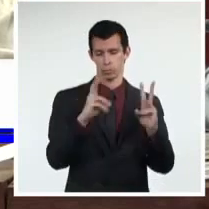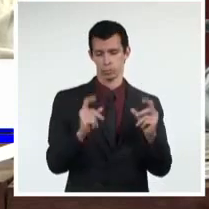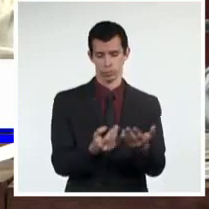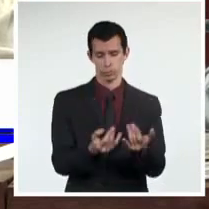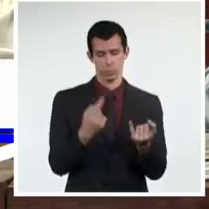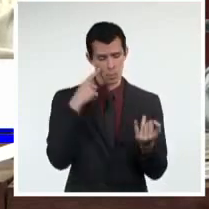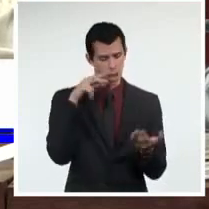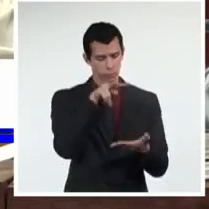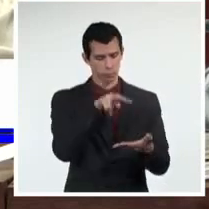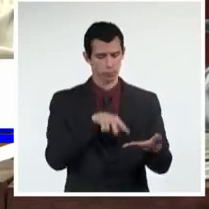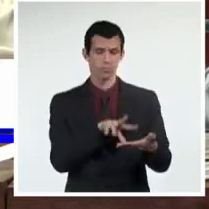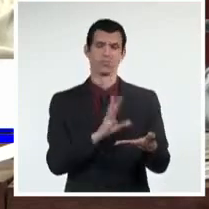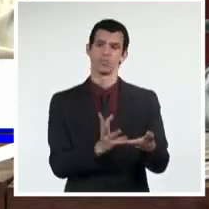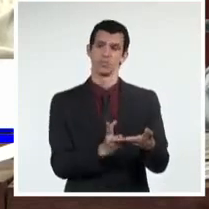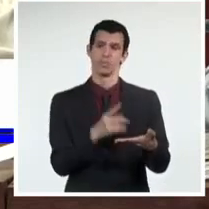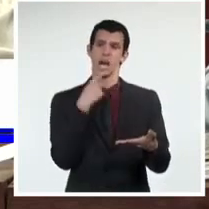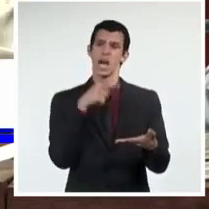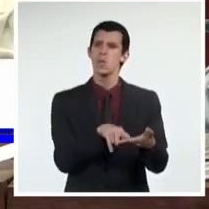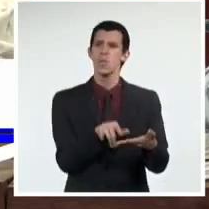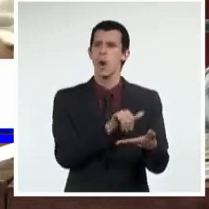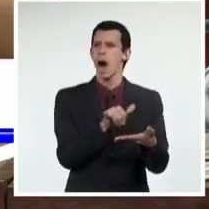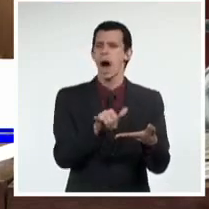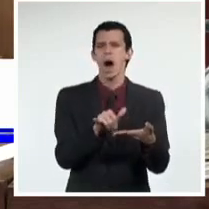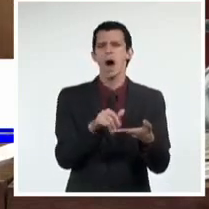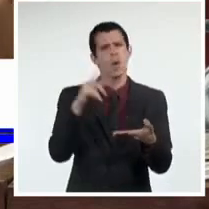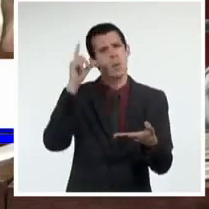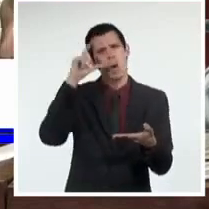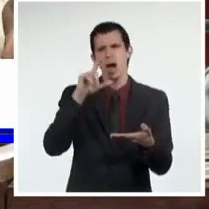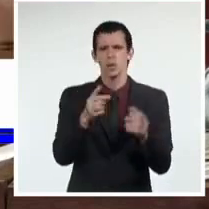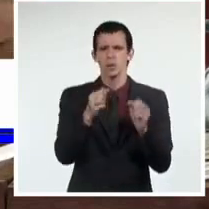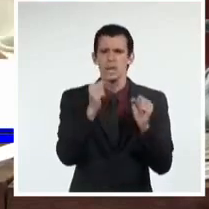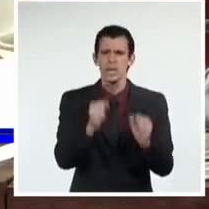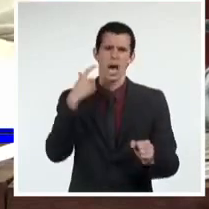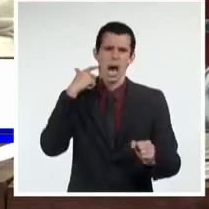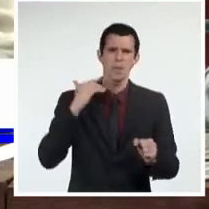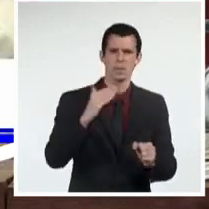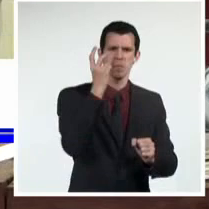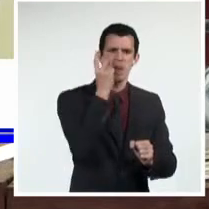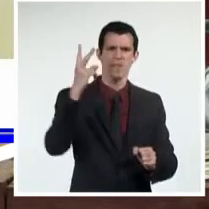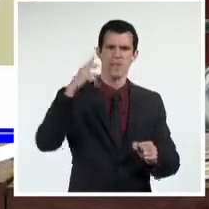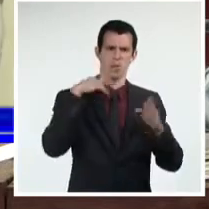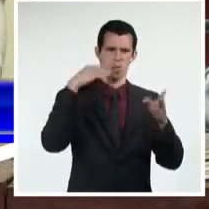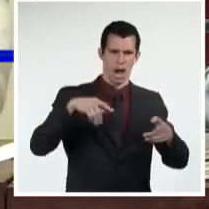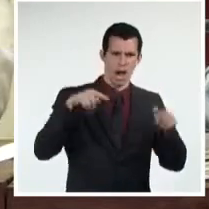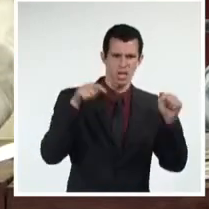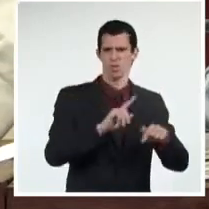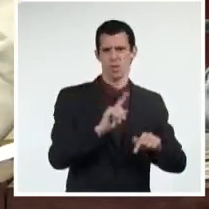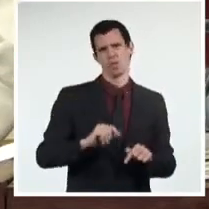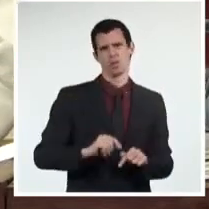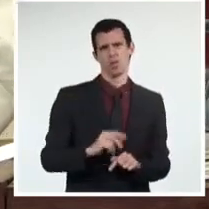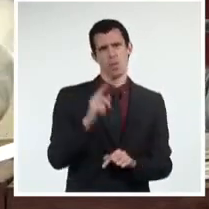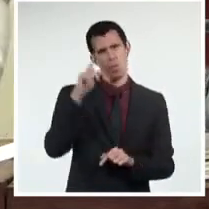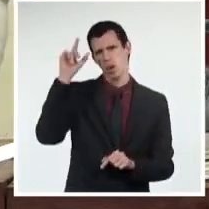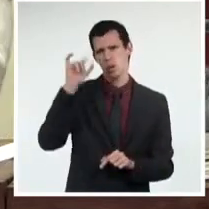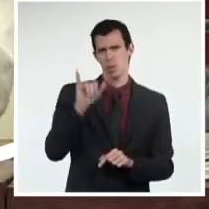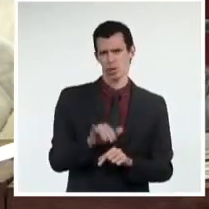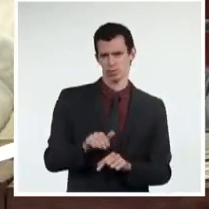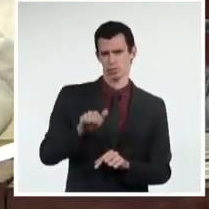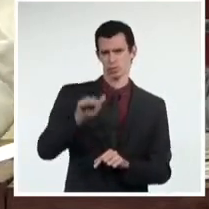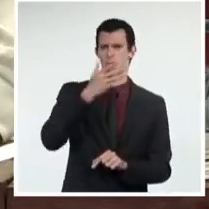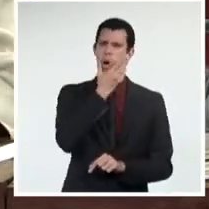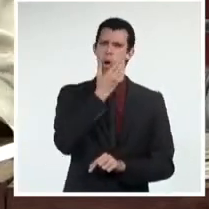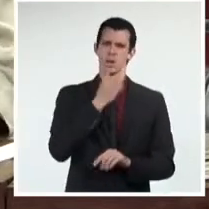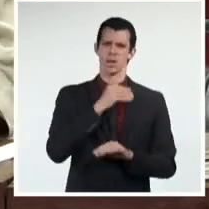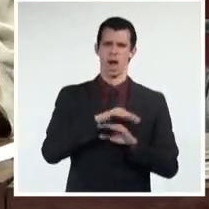provincias que presentan mejores condiciones económicas, hacia los polos turísticos, hacia los lugares donde el desarrollo agropecuario